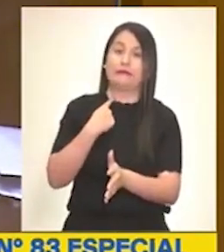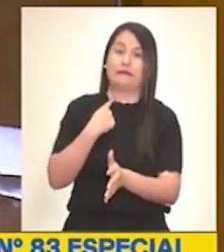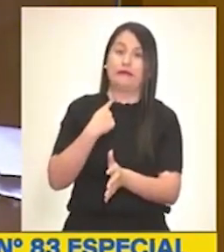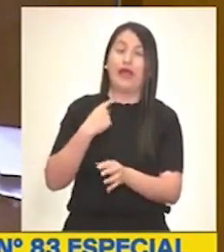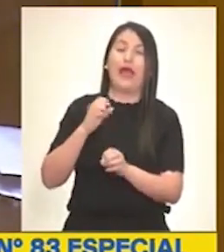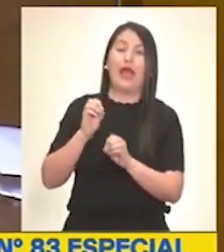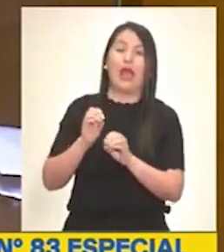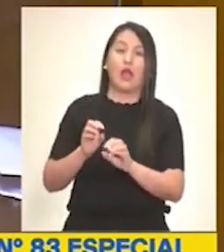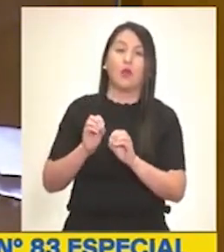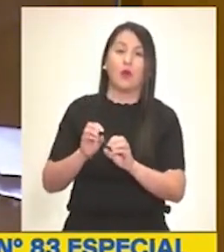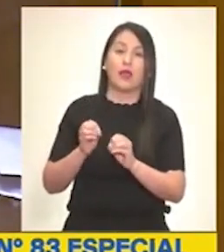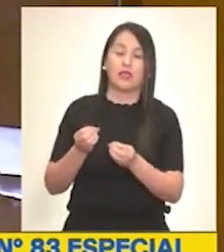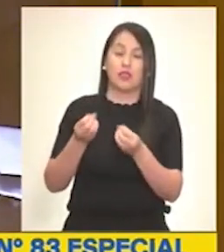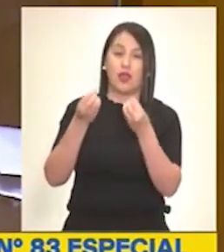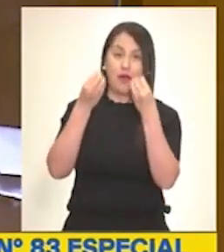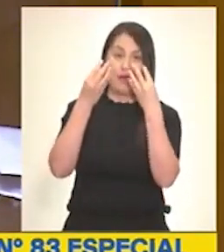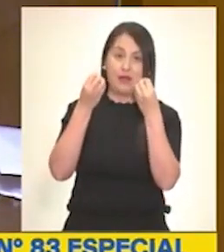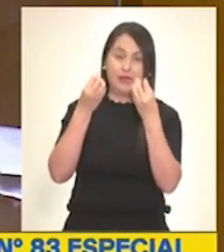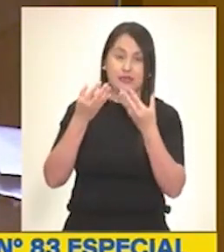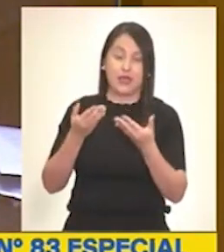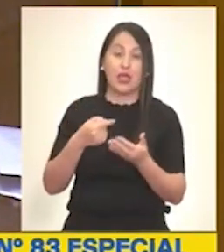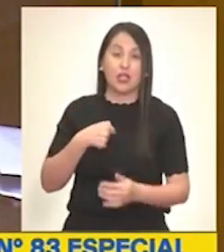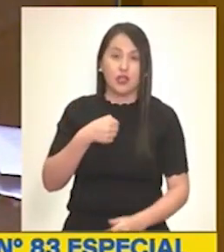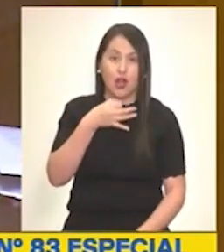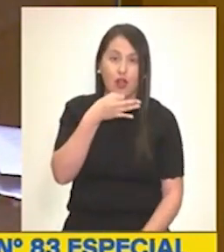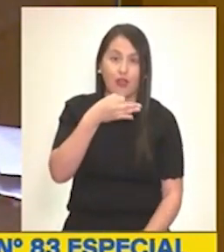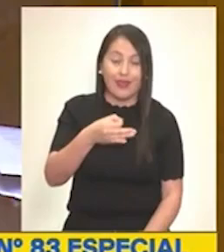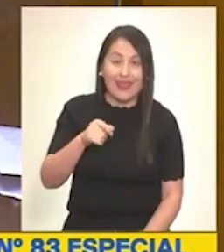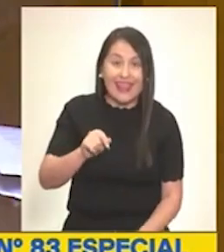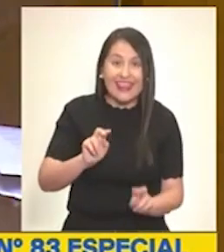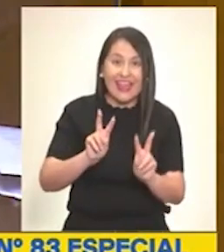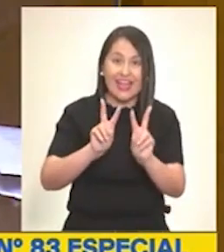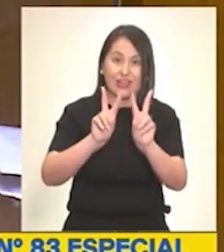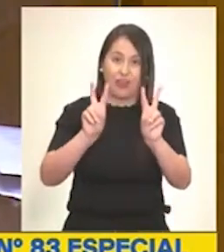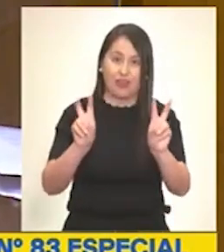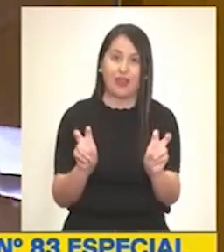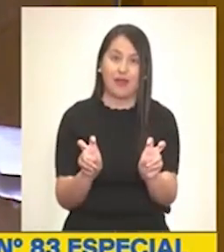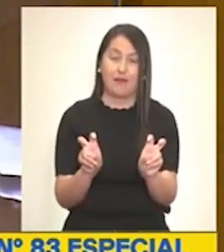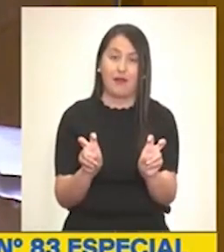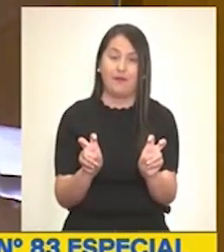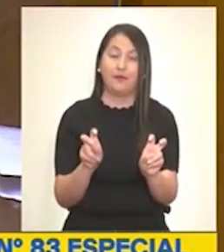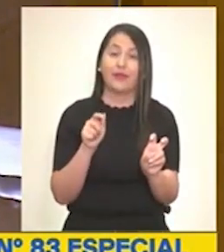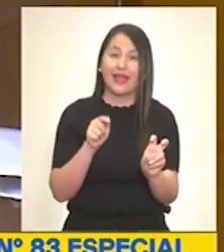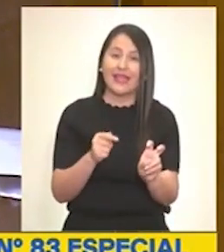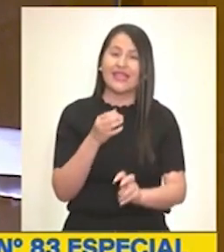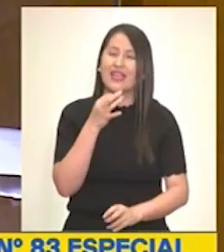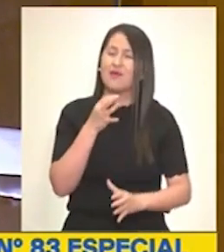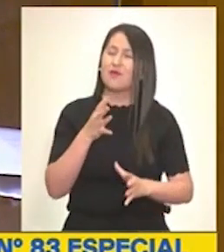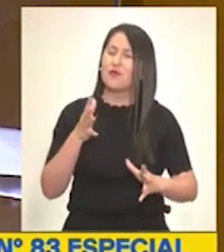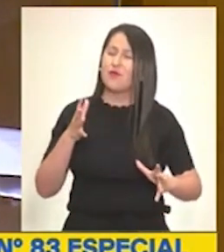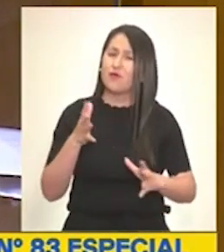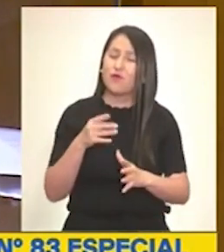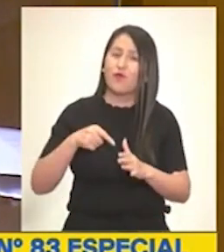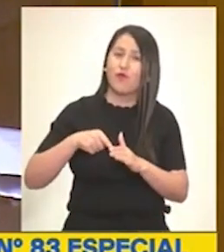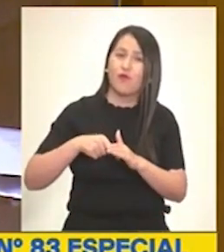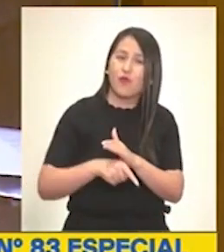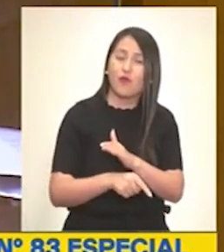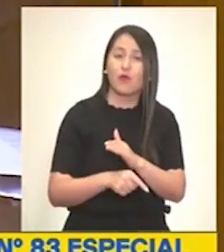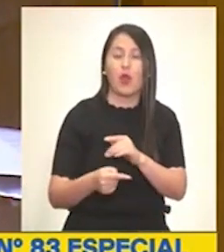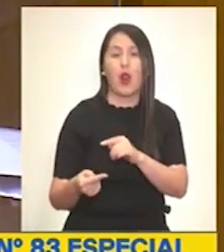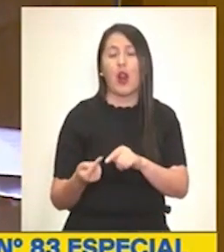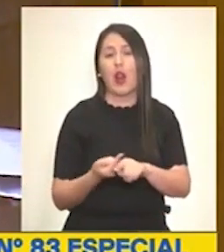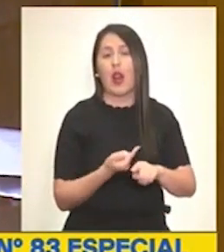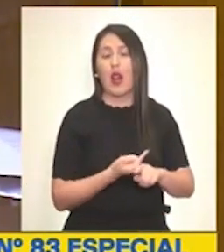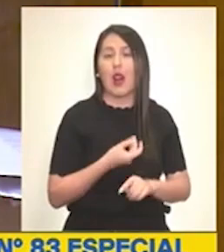enseñanza aprendizaje y lo dije acá cuando se tratan de estos temas aquí se hacían pero sendos profundos y dolorosos discursos